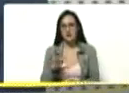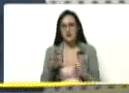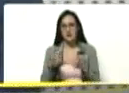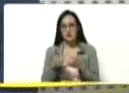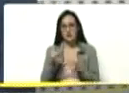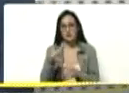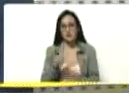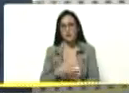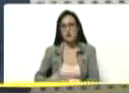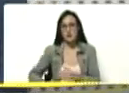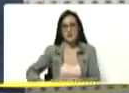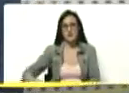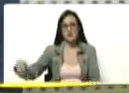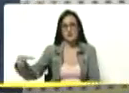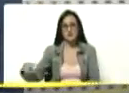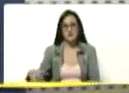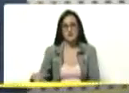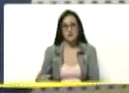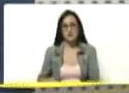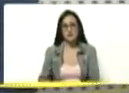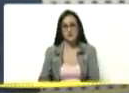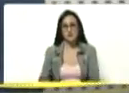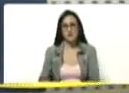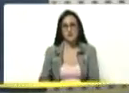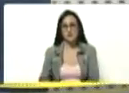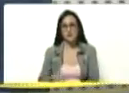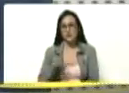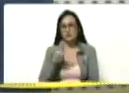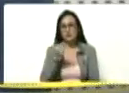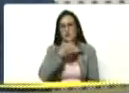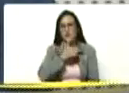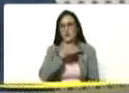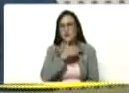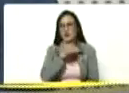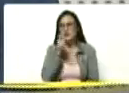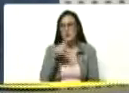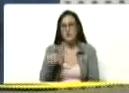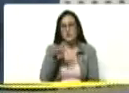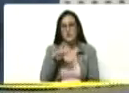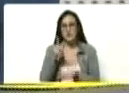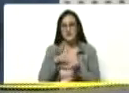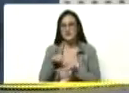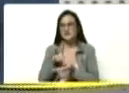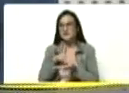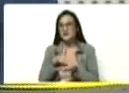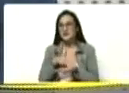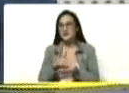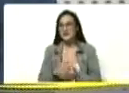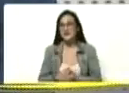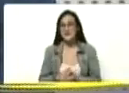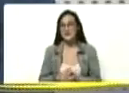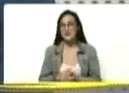burguesía imperial no toleran cuando los pueblos participan activamente